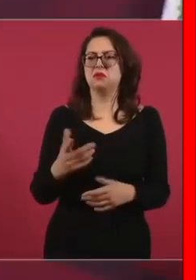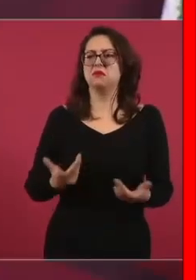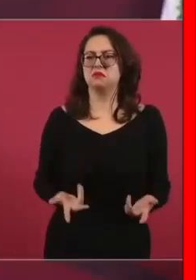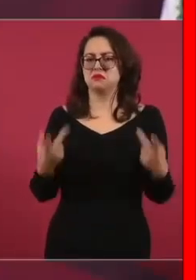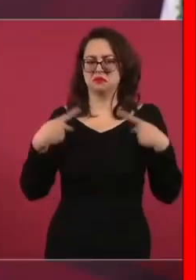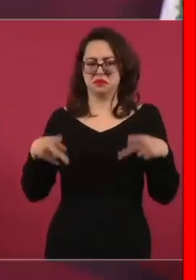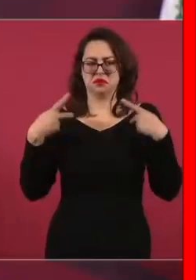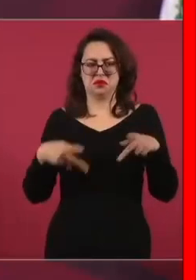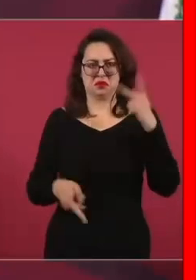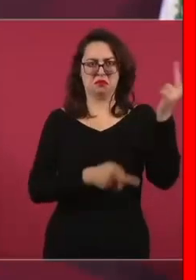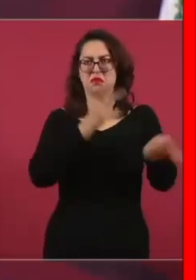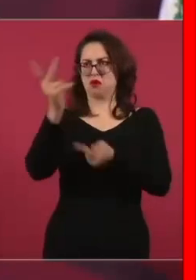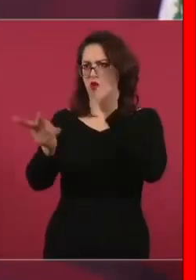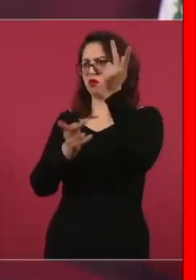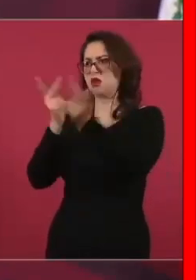Incluso invito